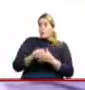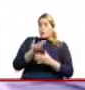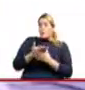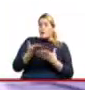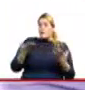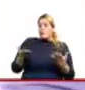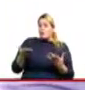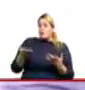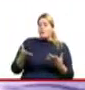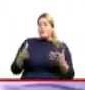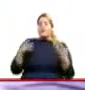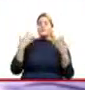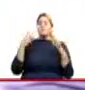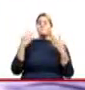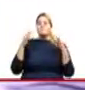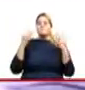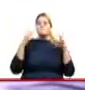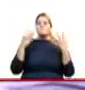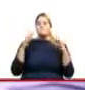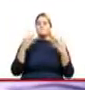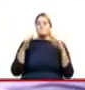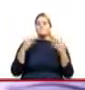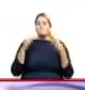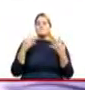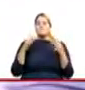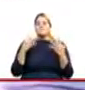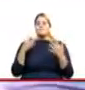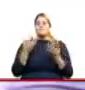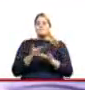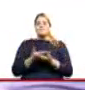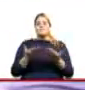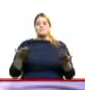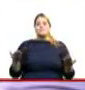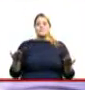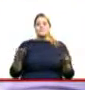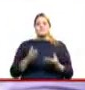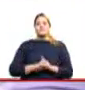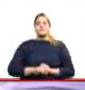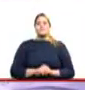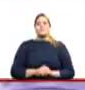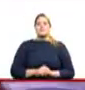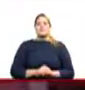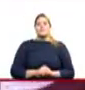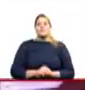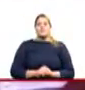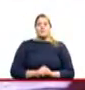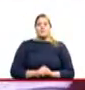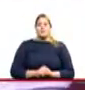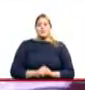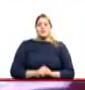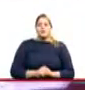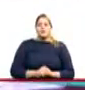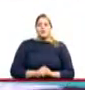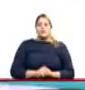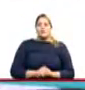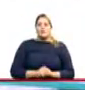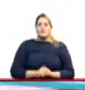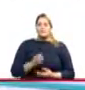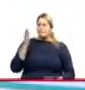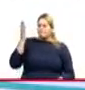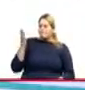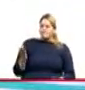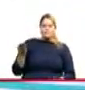como funcionarios. ¿Y qué hace para el Ministerio Público entonces, canciller? Bueno, esa es la situación actual. Yo creo que aquí la